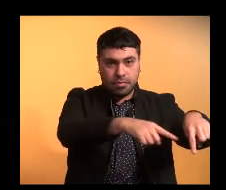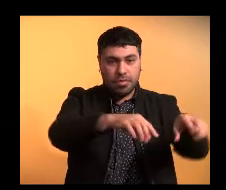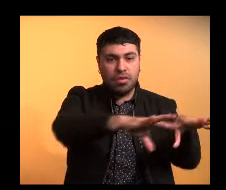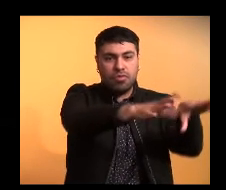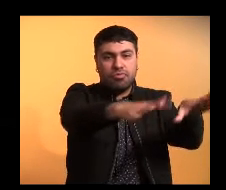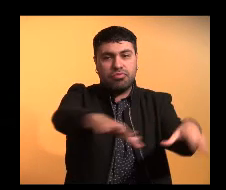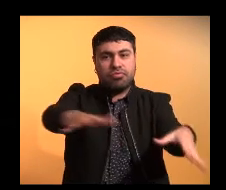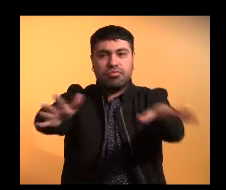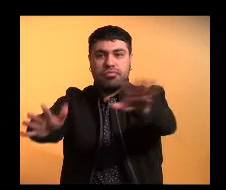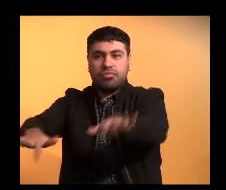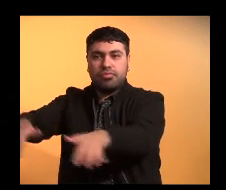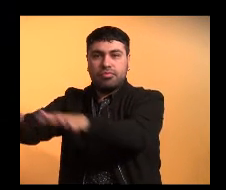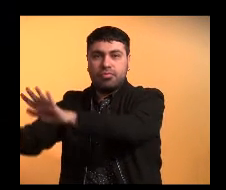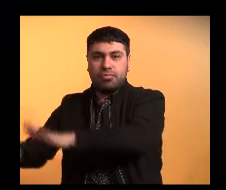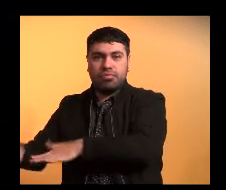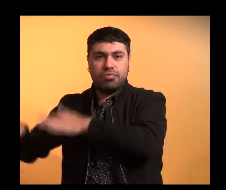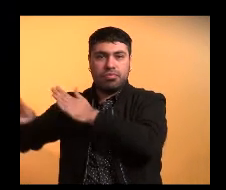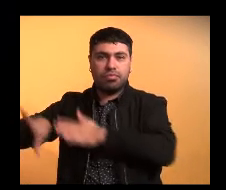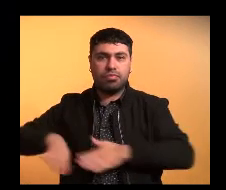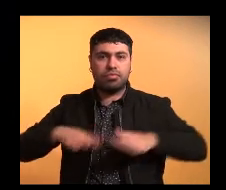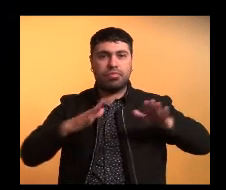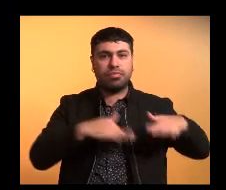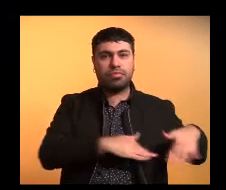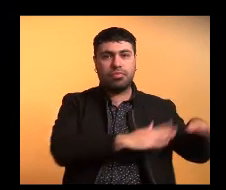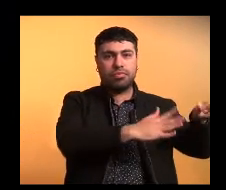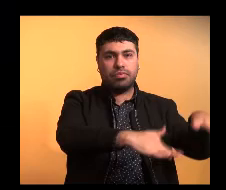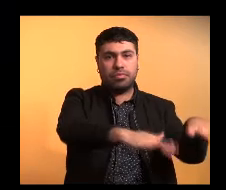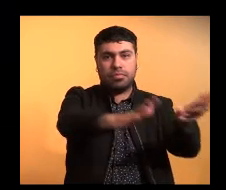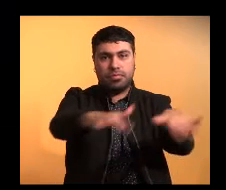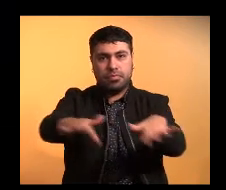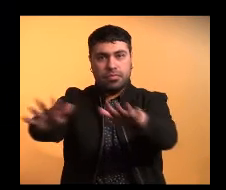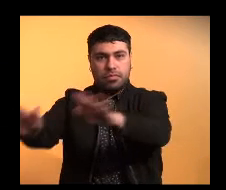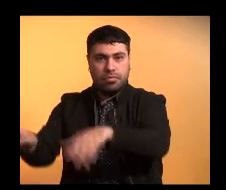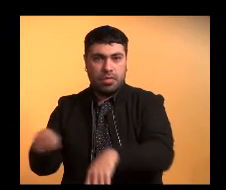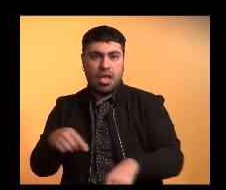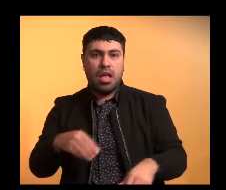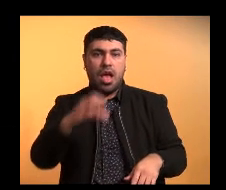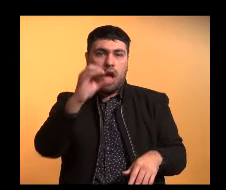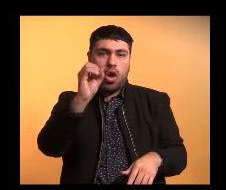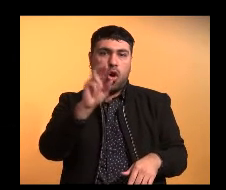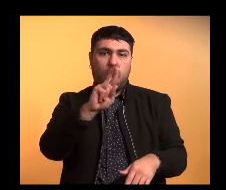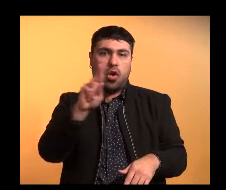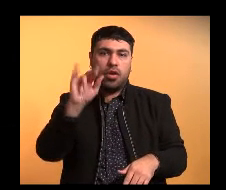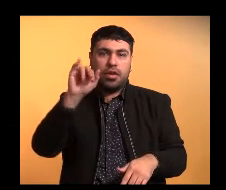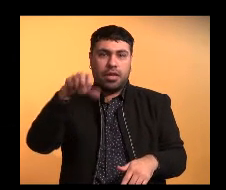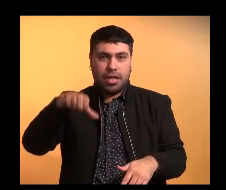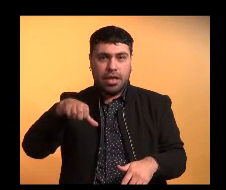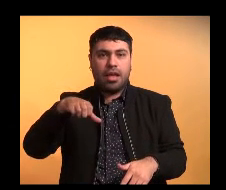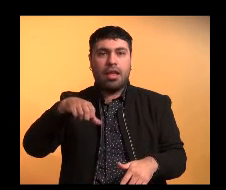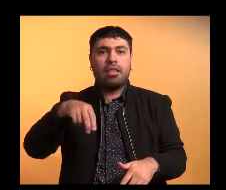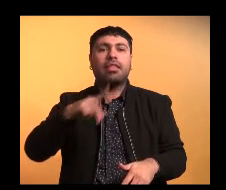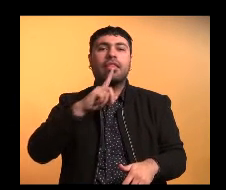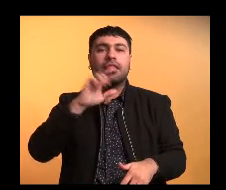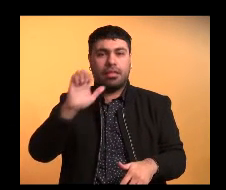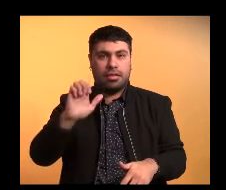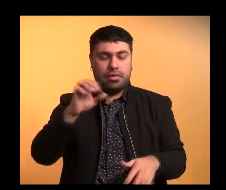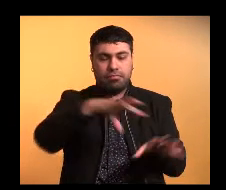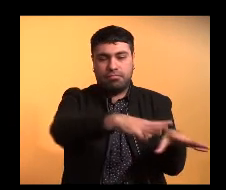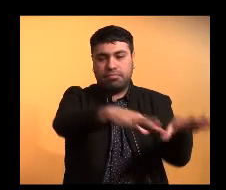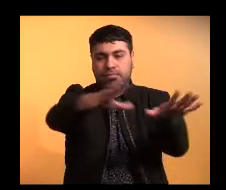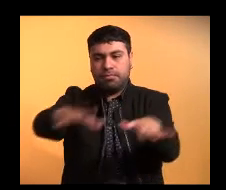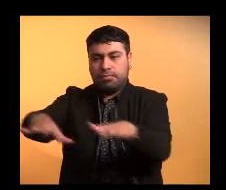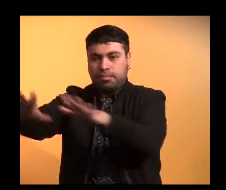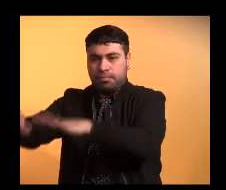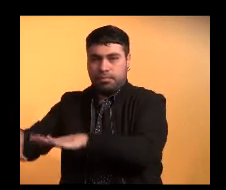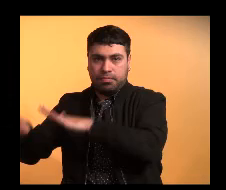los continentes por una corriente que se llama la corriente circumpolar antártica. Y esa corriente, que ustedes pueden ver ahora